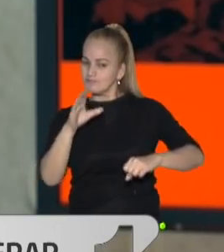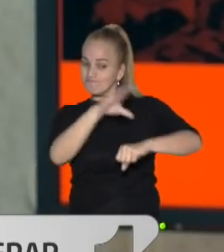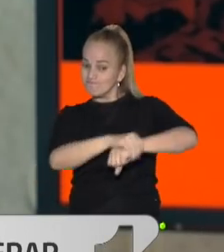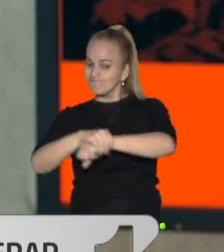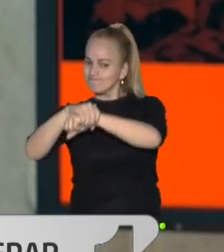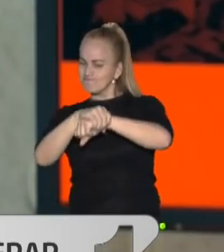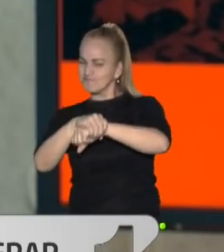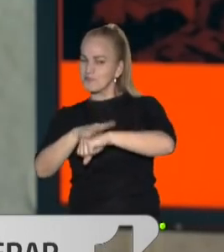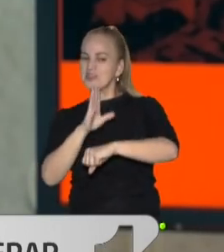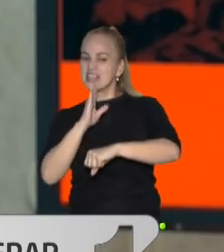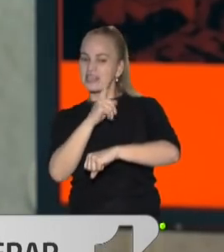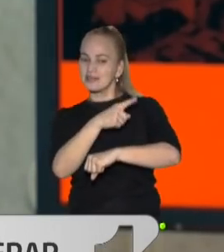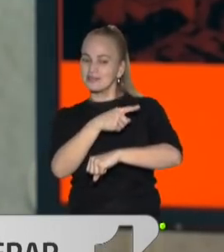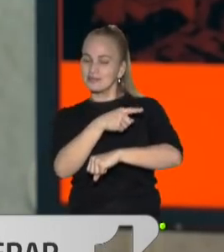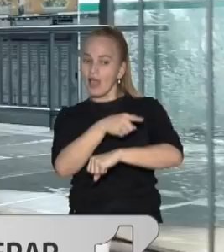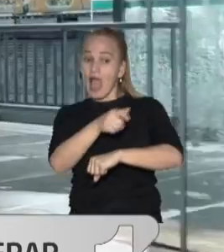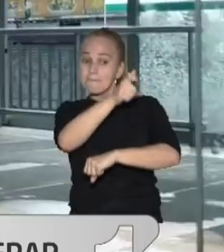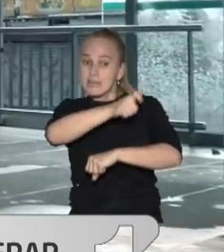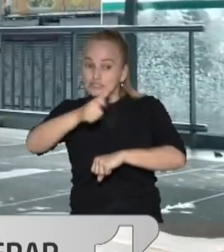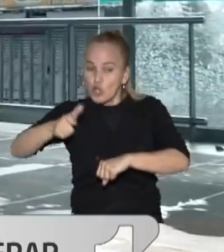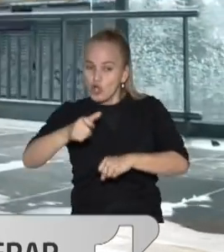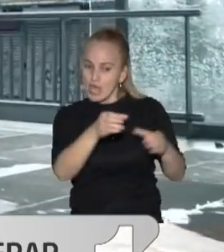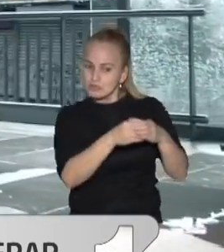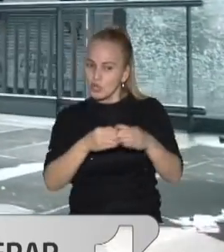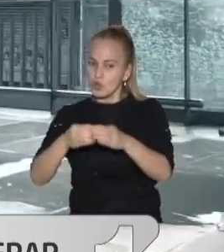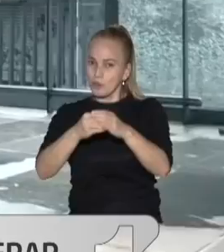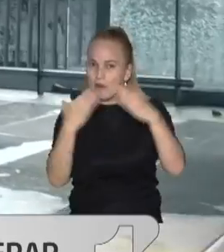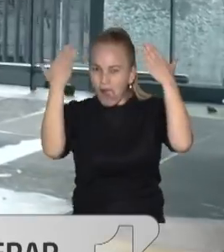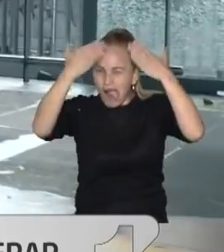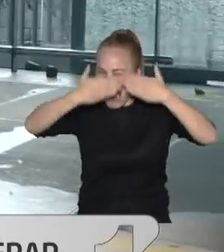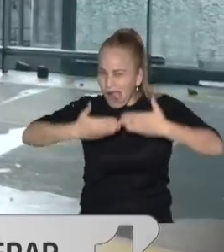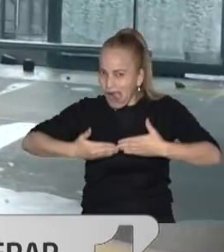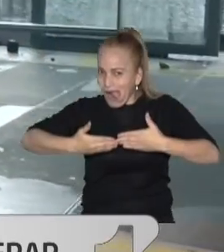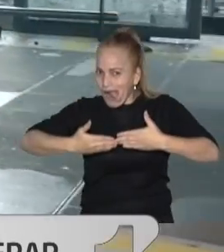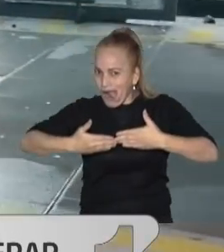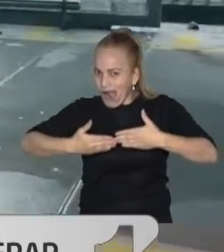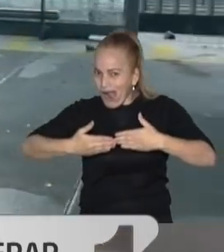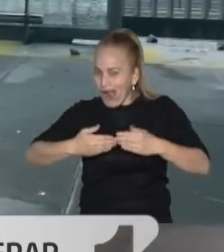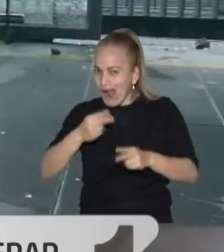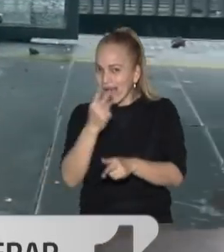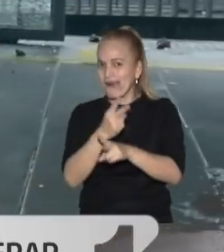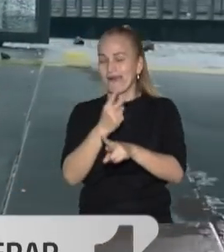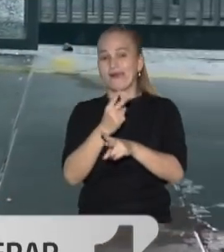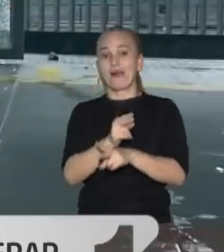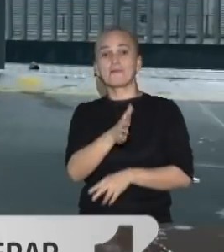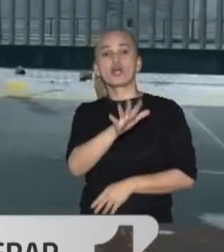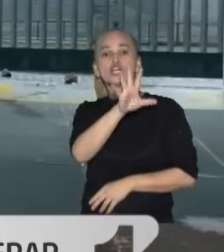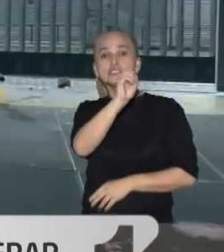rigor frente a aquellas personas o organizaciones que lo estén haciendo de forma metódica. De igual manera, más de